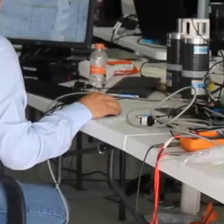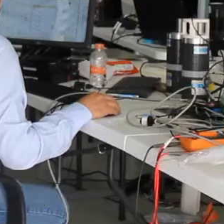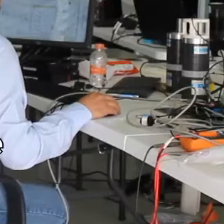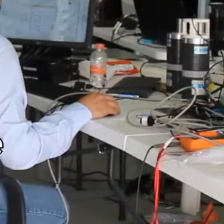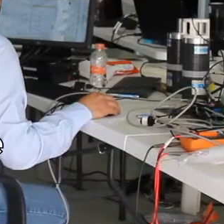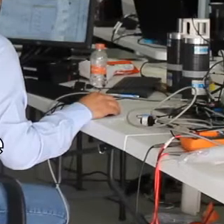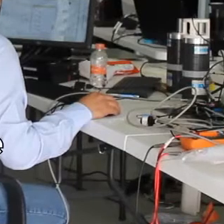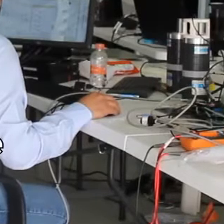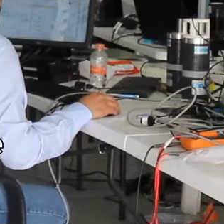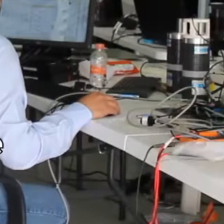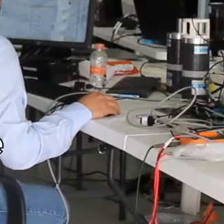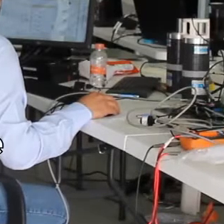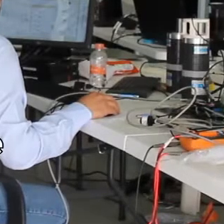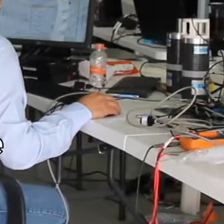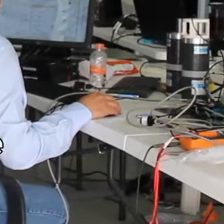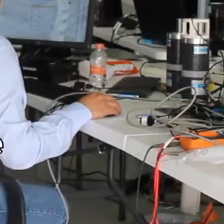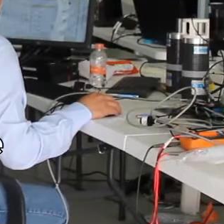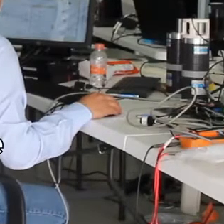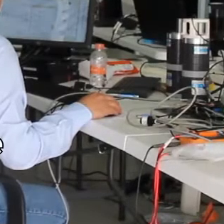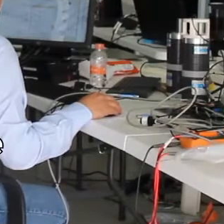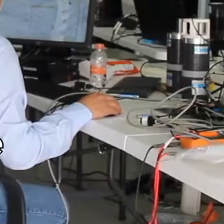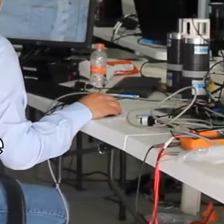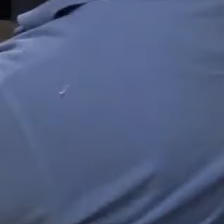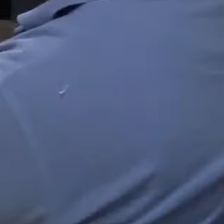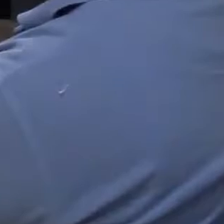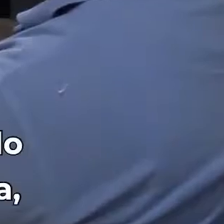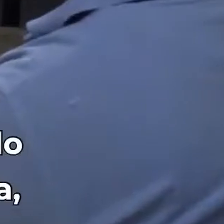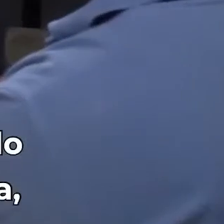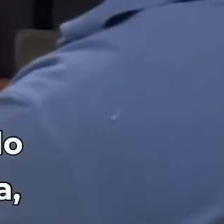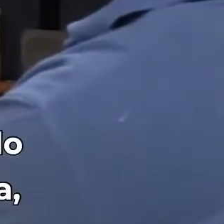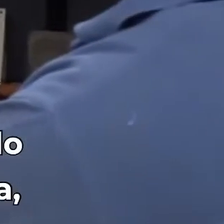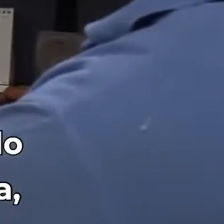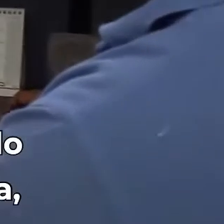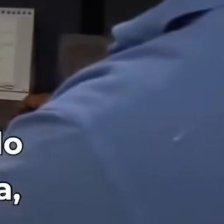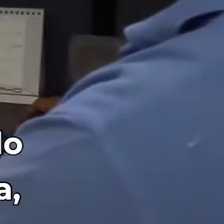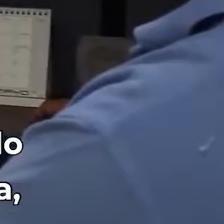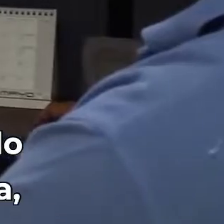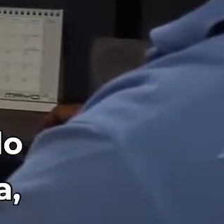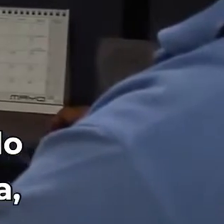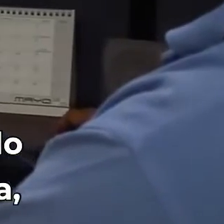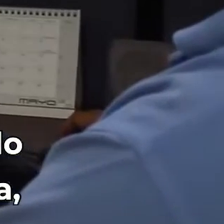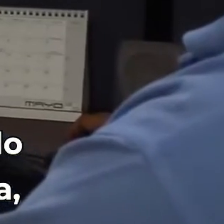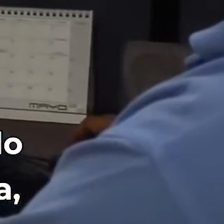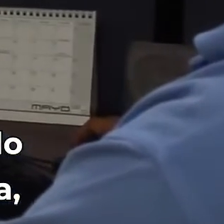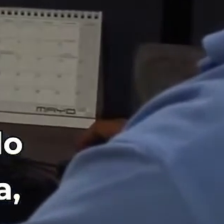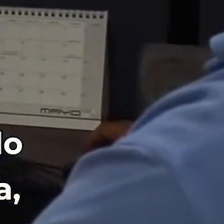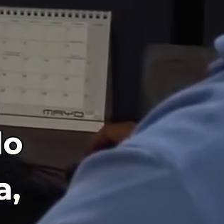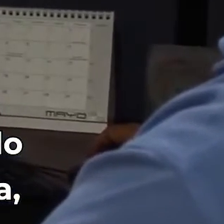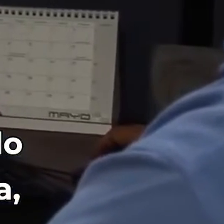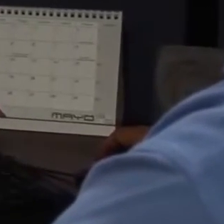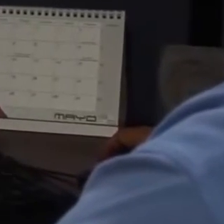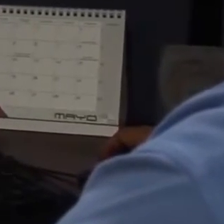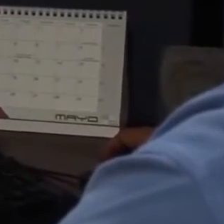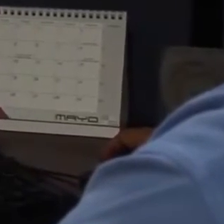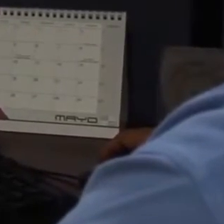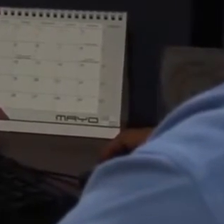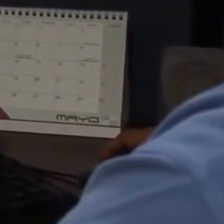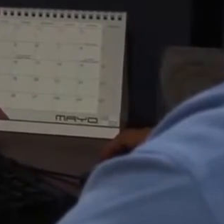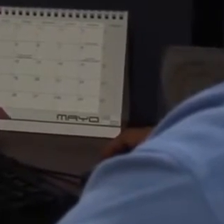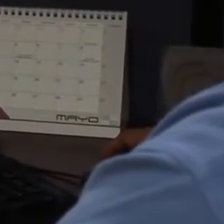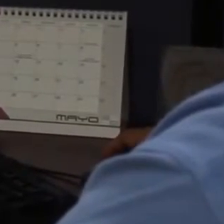con representación de múltiples sectores del gobierno nacional, pero además requiere